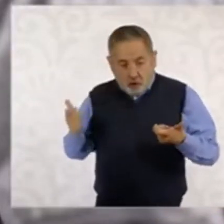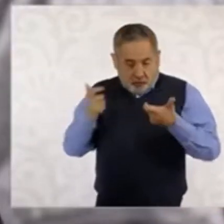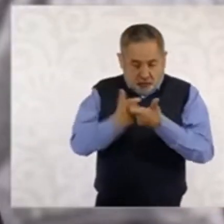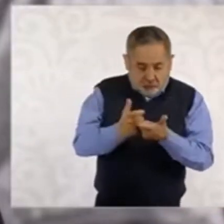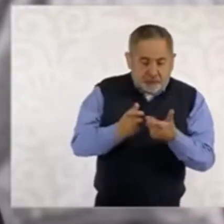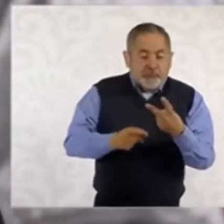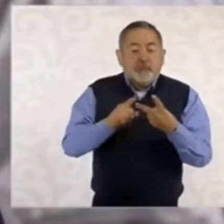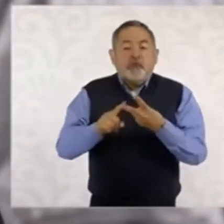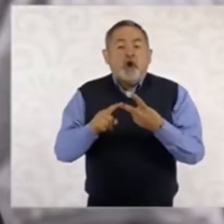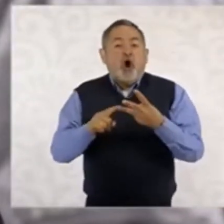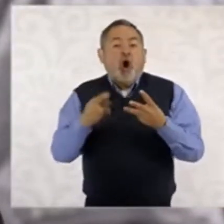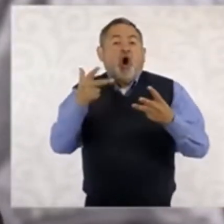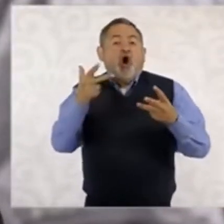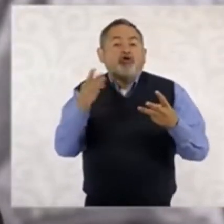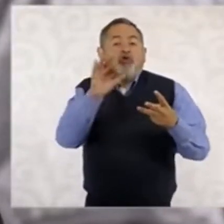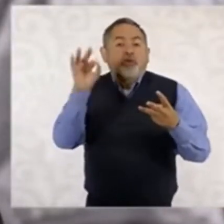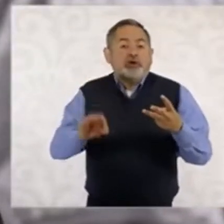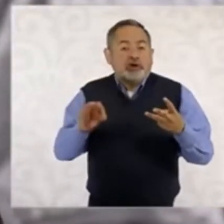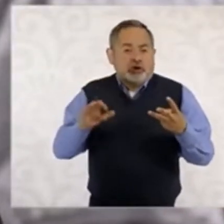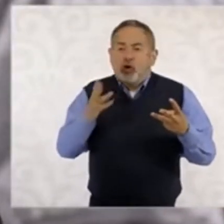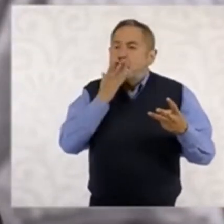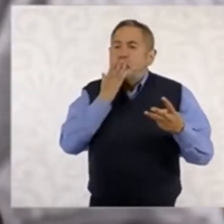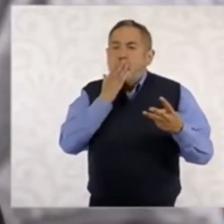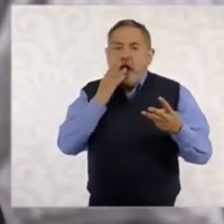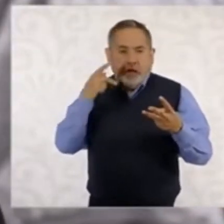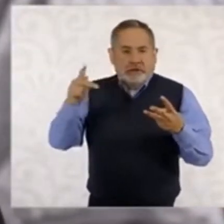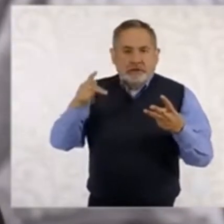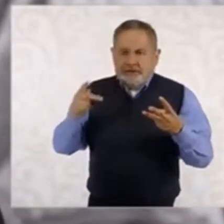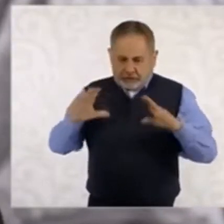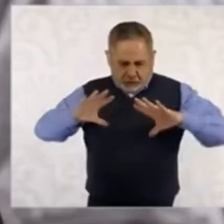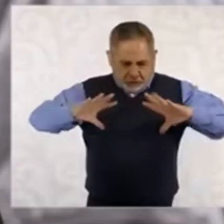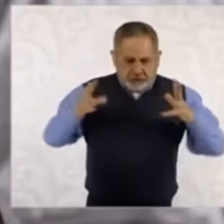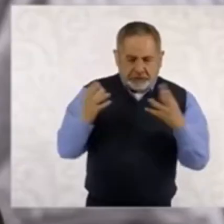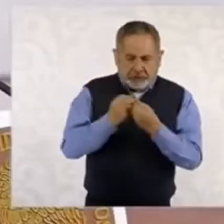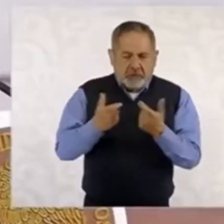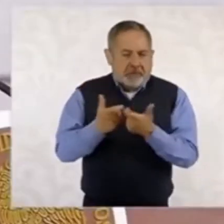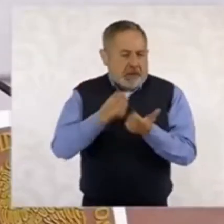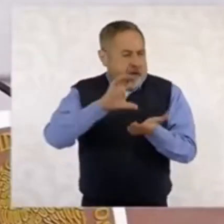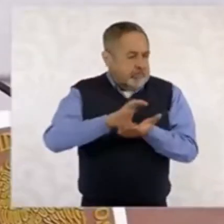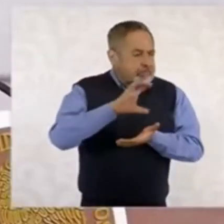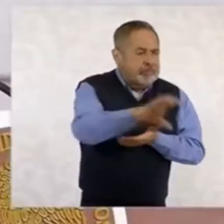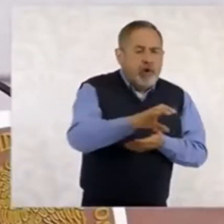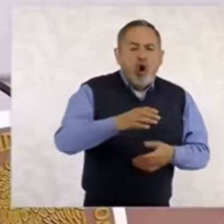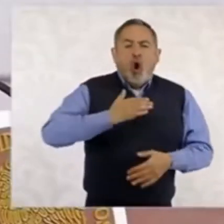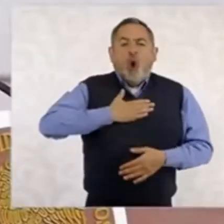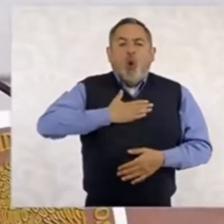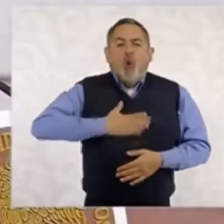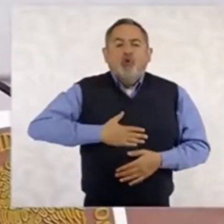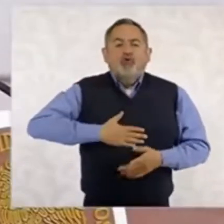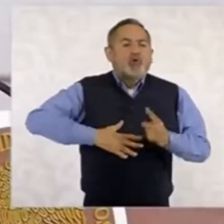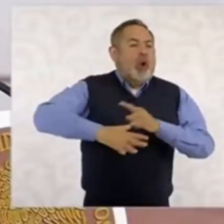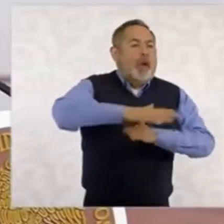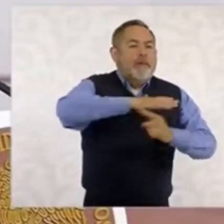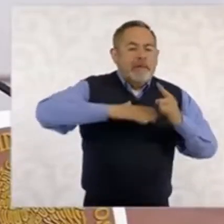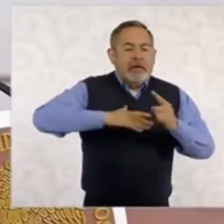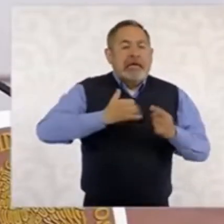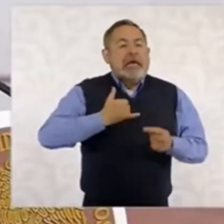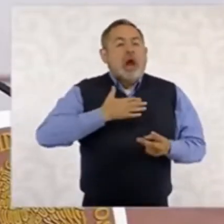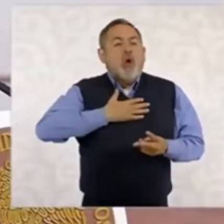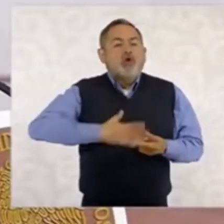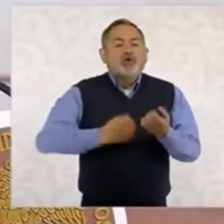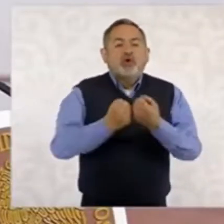8% del Estado de Sonora, para desarrollar un plan integral de justicia ambiental y justicia